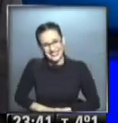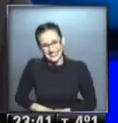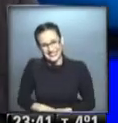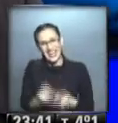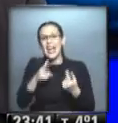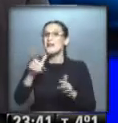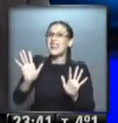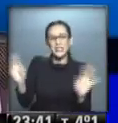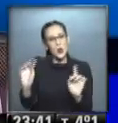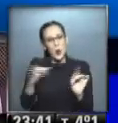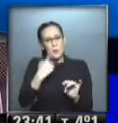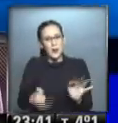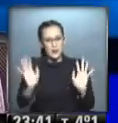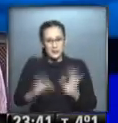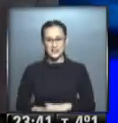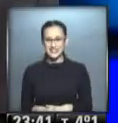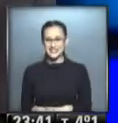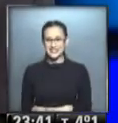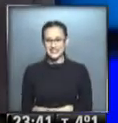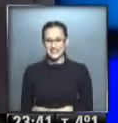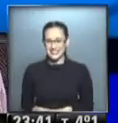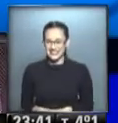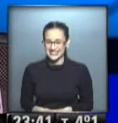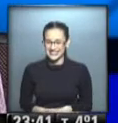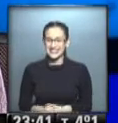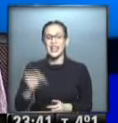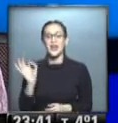No, pregunto. Bueno, ¿y en algún futuro sí?